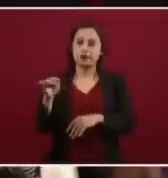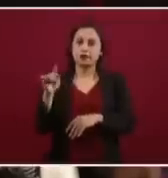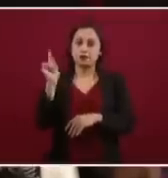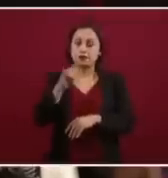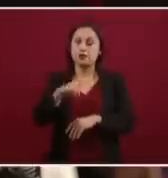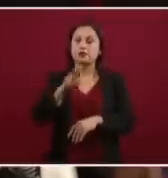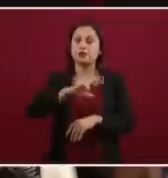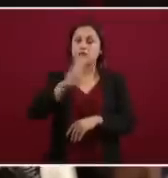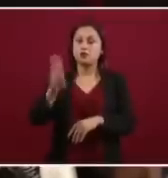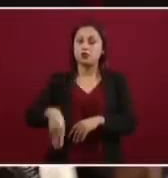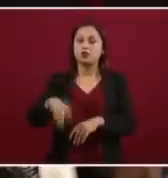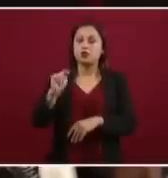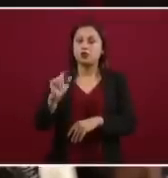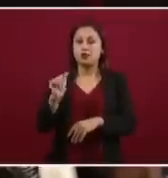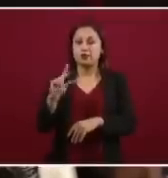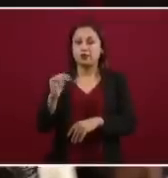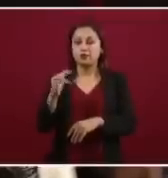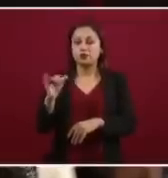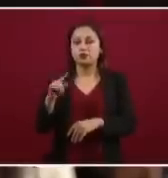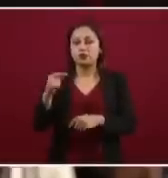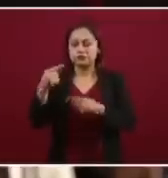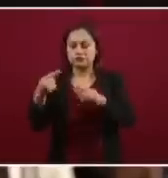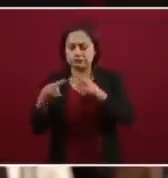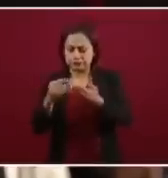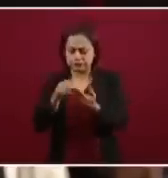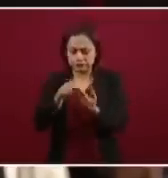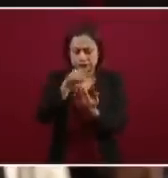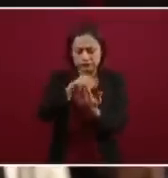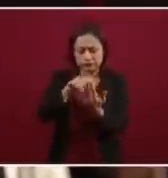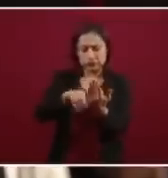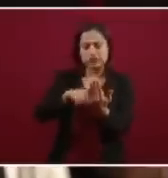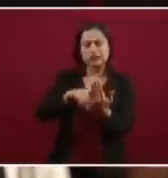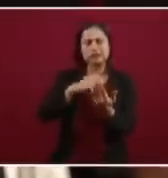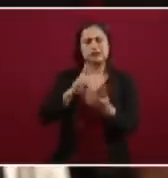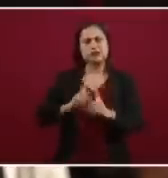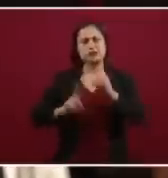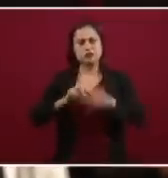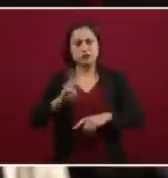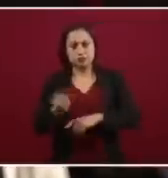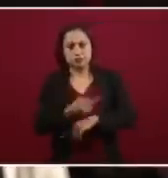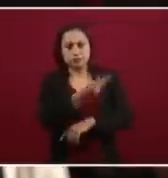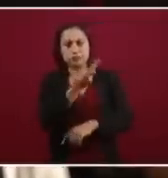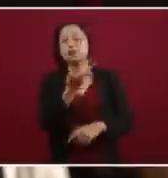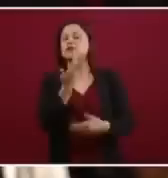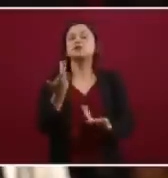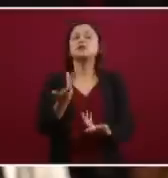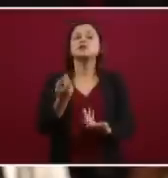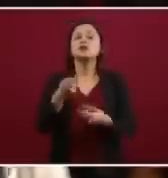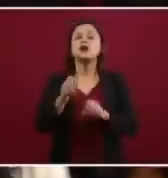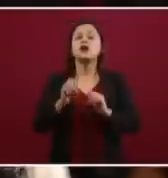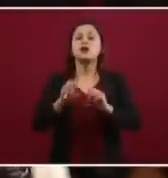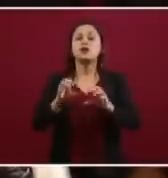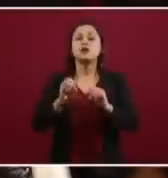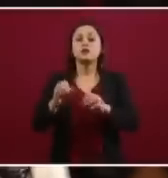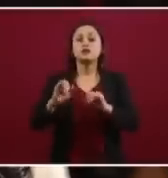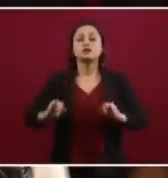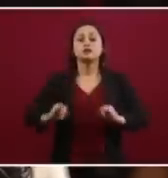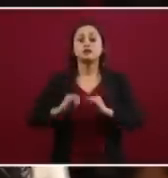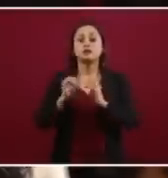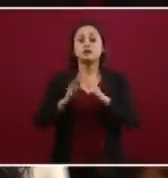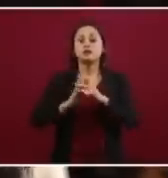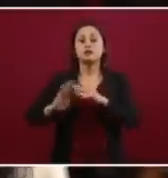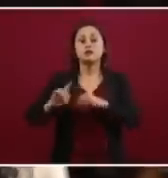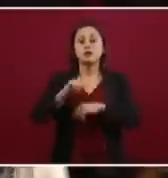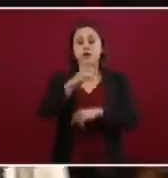surgieron un par de dudas y ojalá nos pueda ayudar a obtener la información. Tuvimos acceso a un oficio de migración que dice que Maxine se encontraba en una